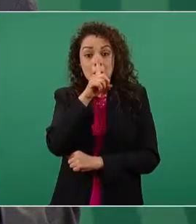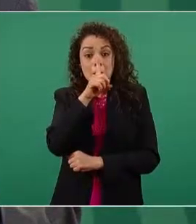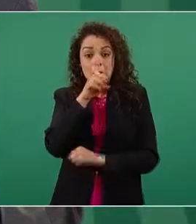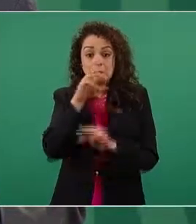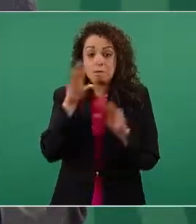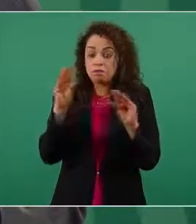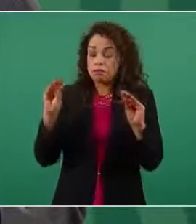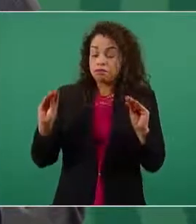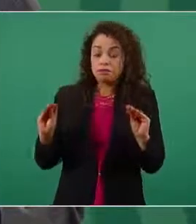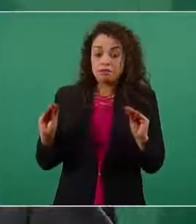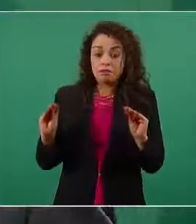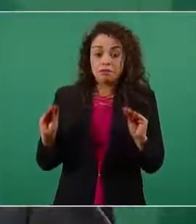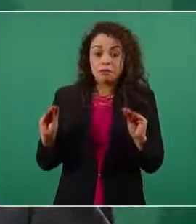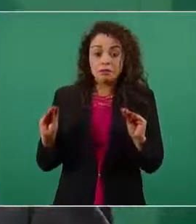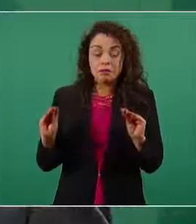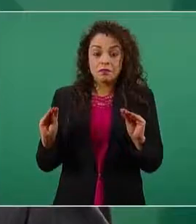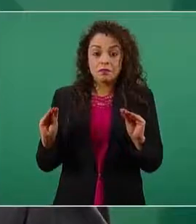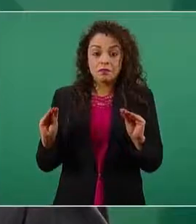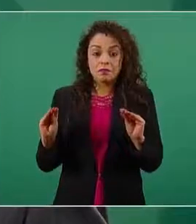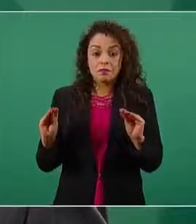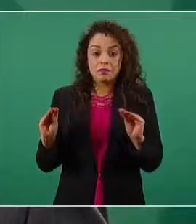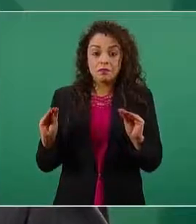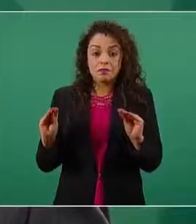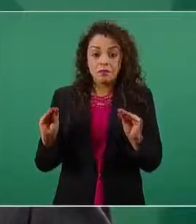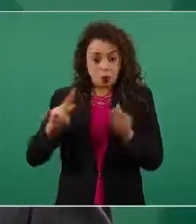Van a volver a aparecer